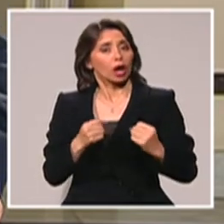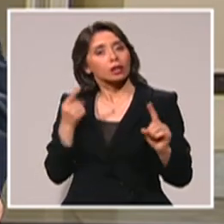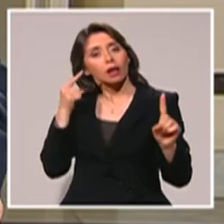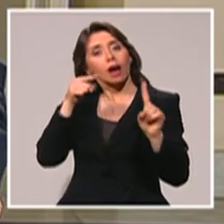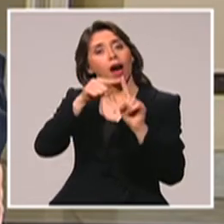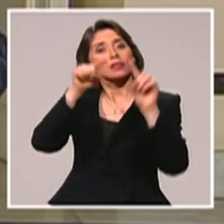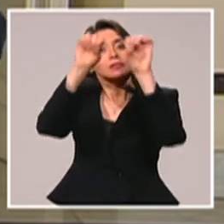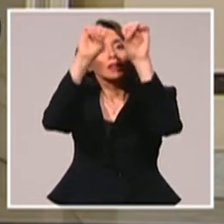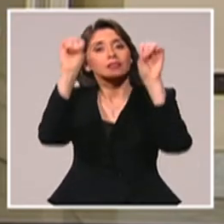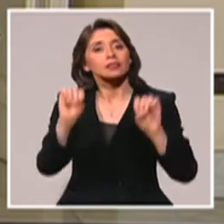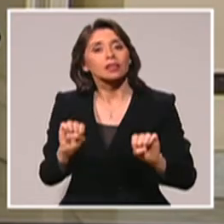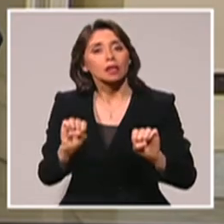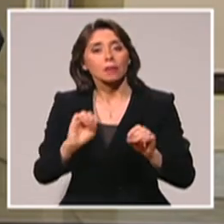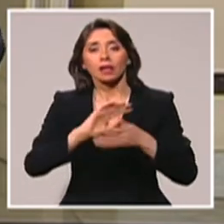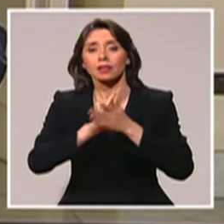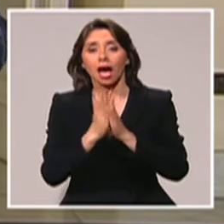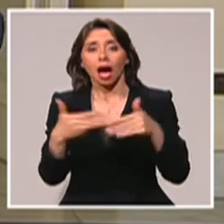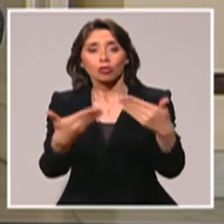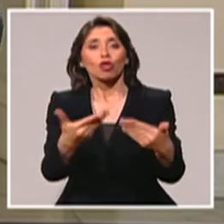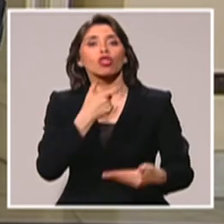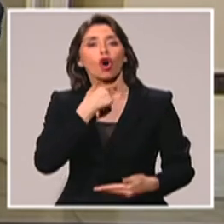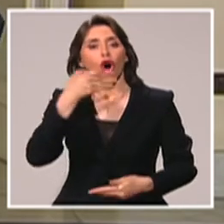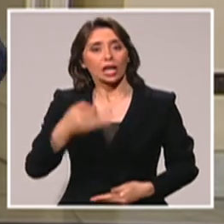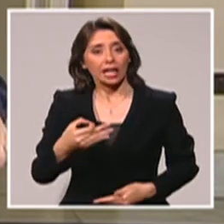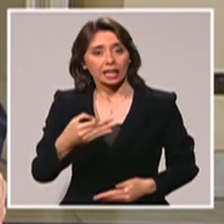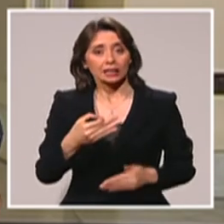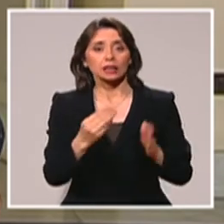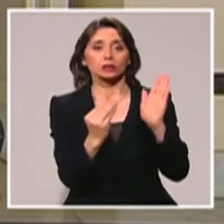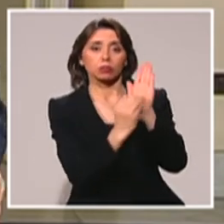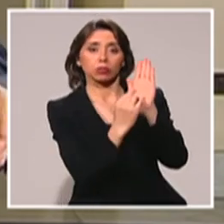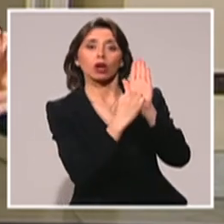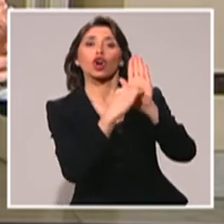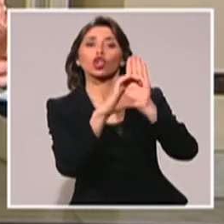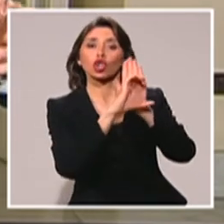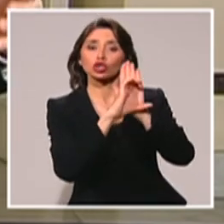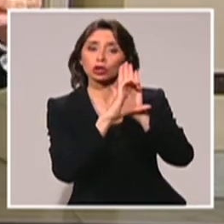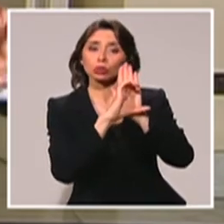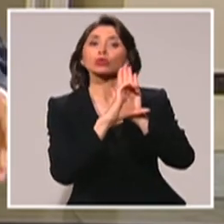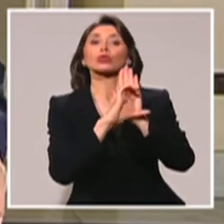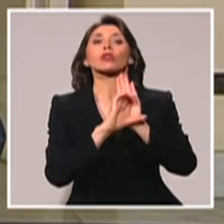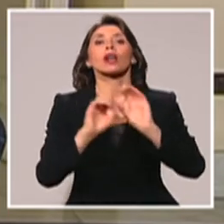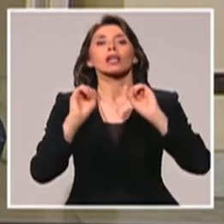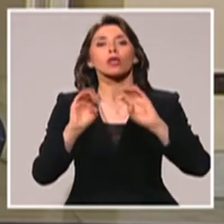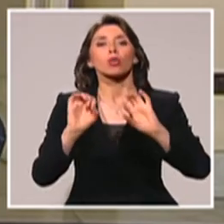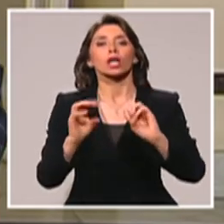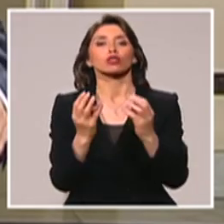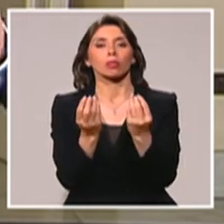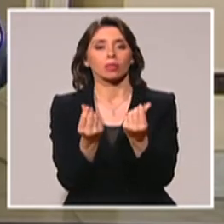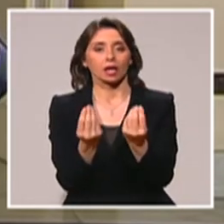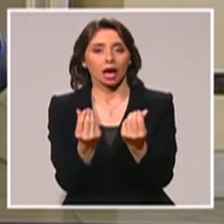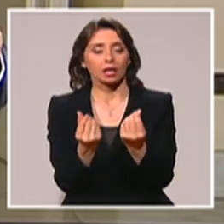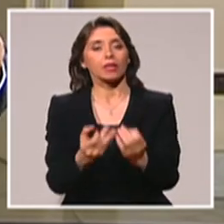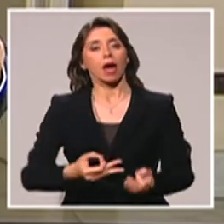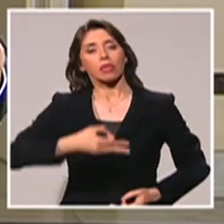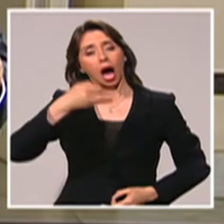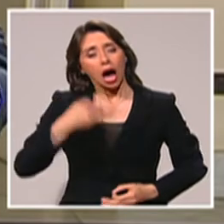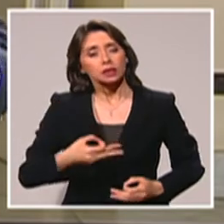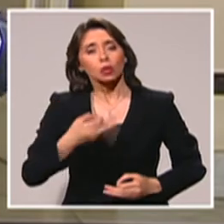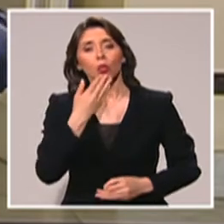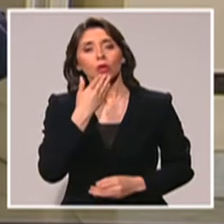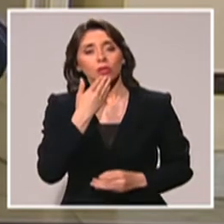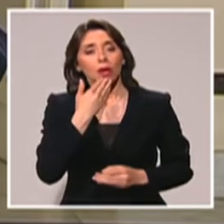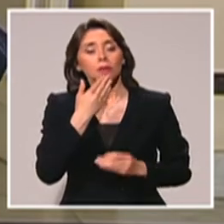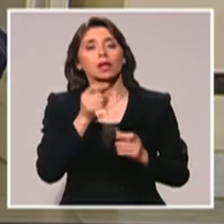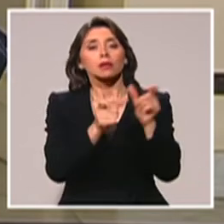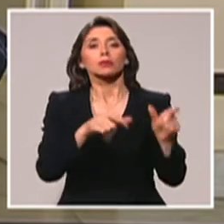que garantice a todos y a nivel constitucional una educación de calidad que asegure también a